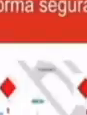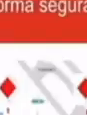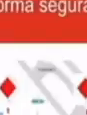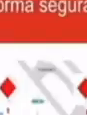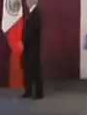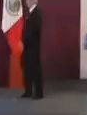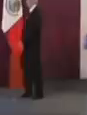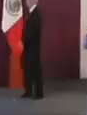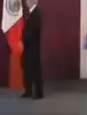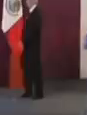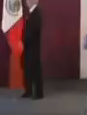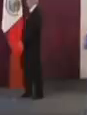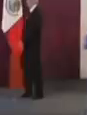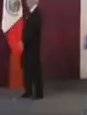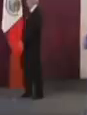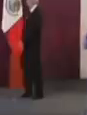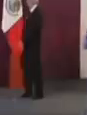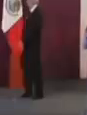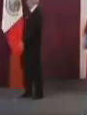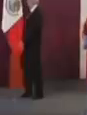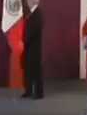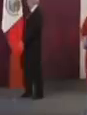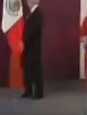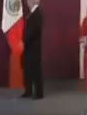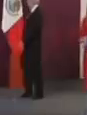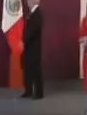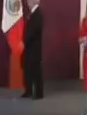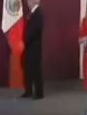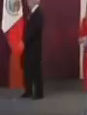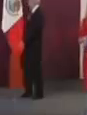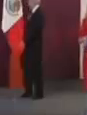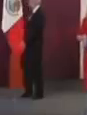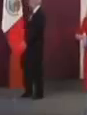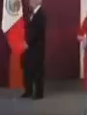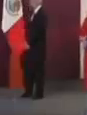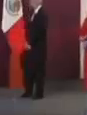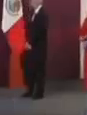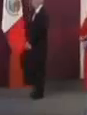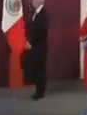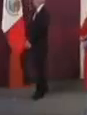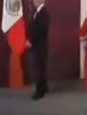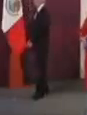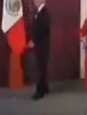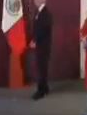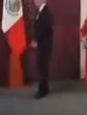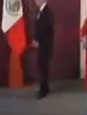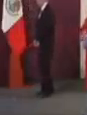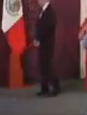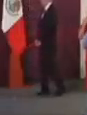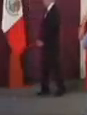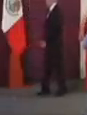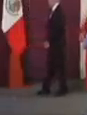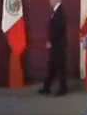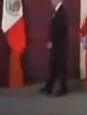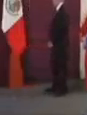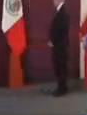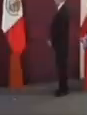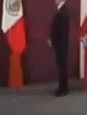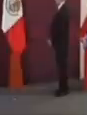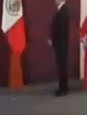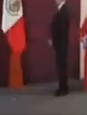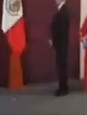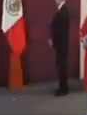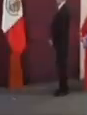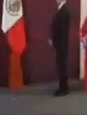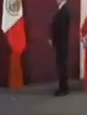Itzá. La que sigue, por favor. ¿Qué fue lo que probamos? Bueno, dos cosas muy especiales. Además de todos los